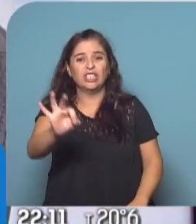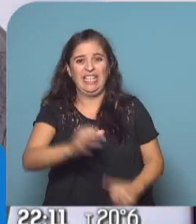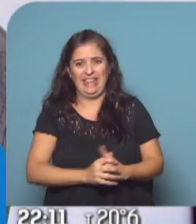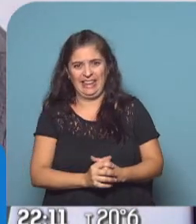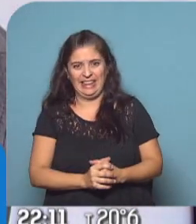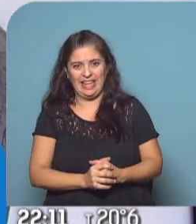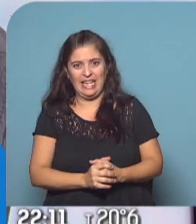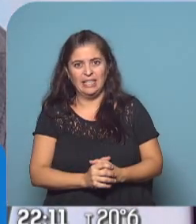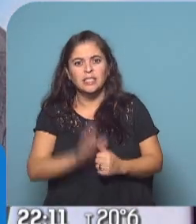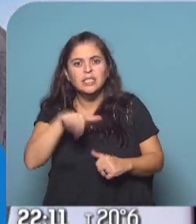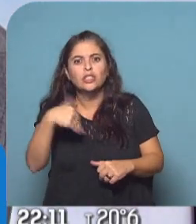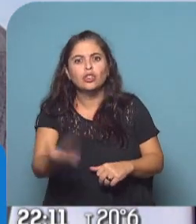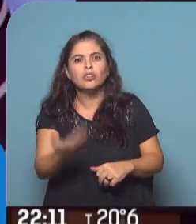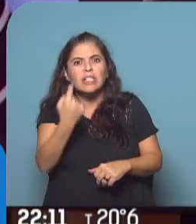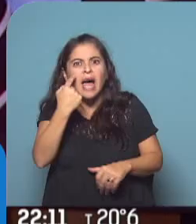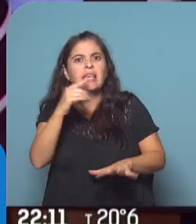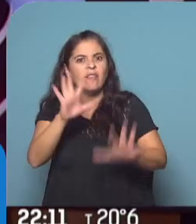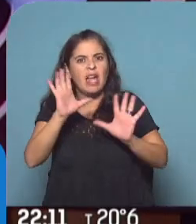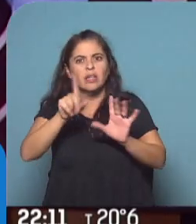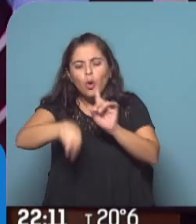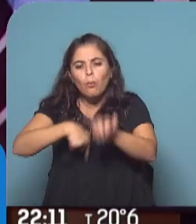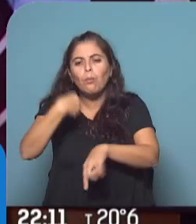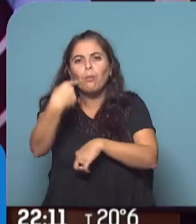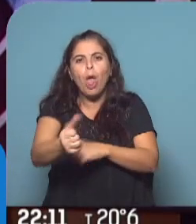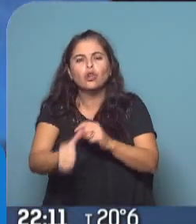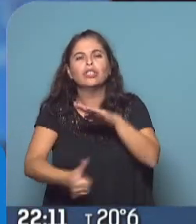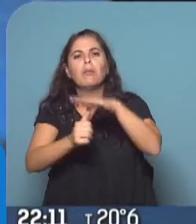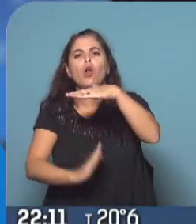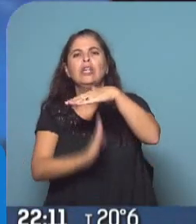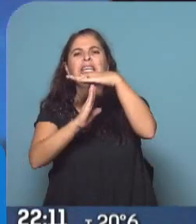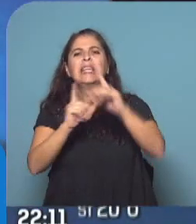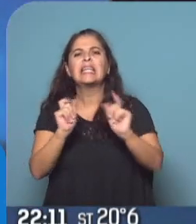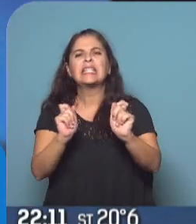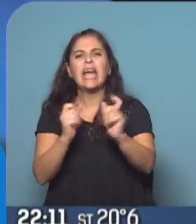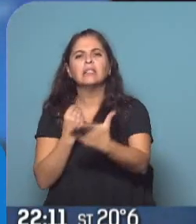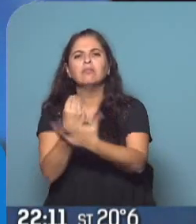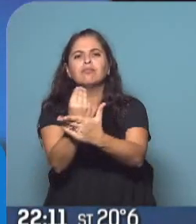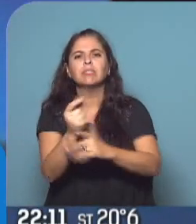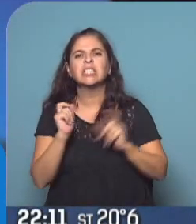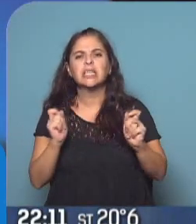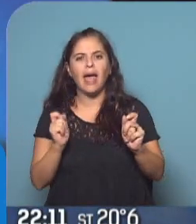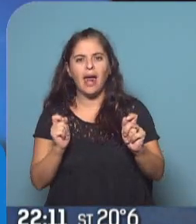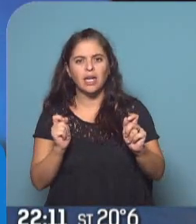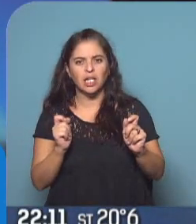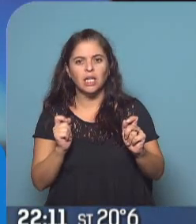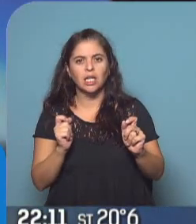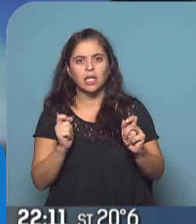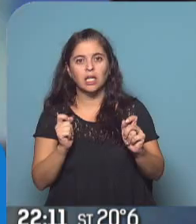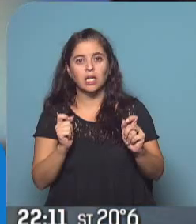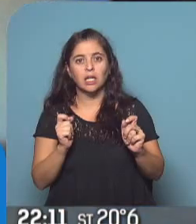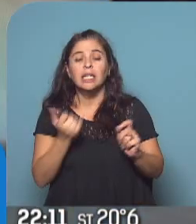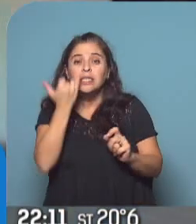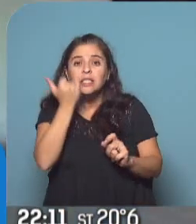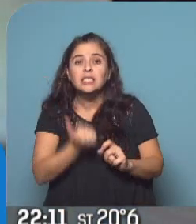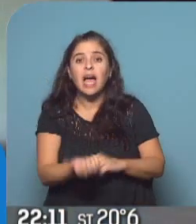dónde va a ir Irán es quién va a ser el próximo líder supremo. Recordemos que los moderados hicieron campaña, hicieron parte de su política en el acuerdo nuclear, es